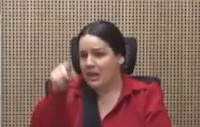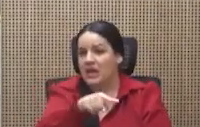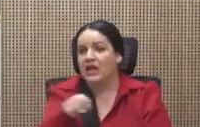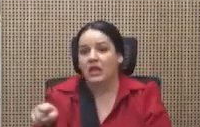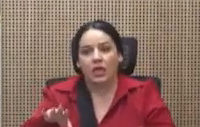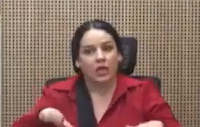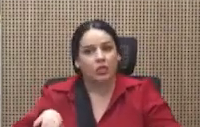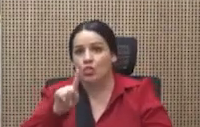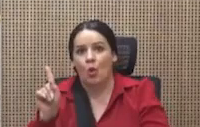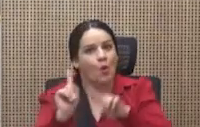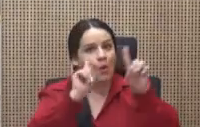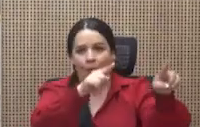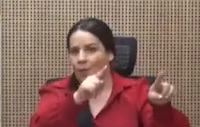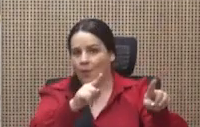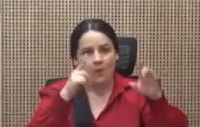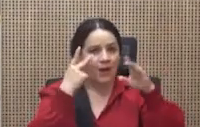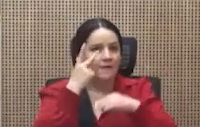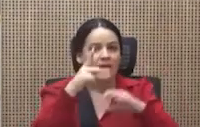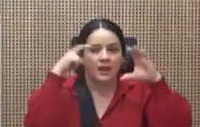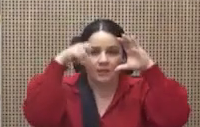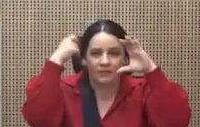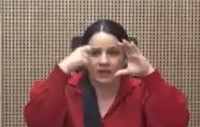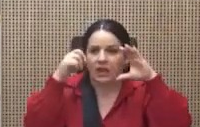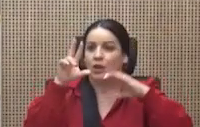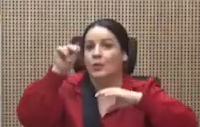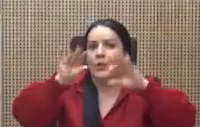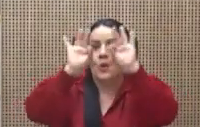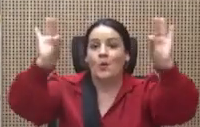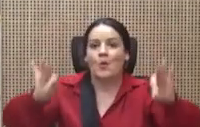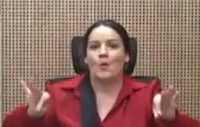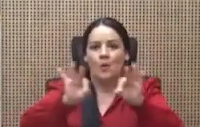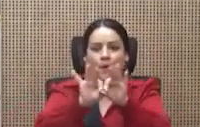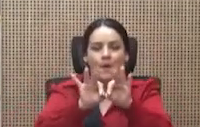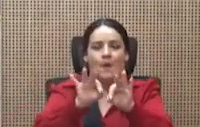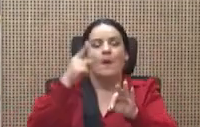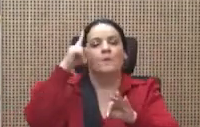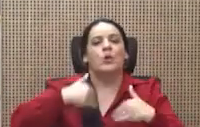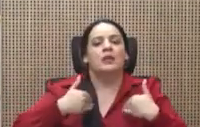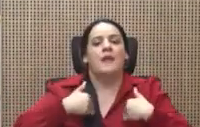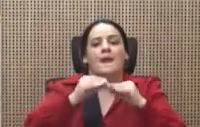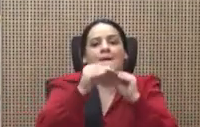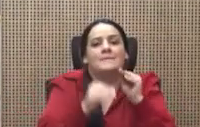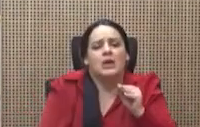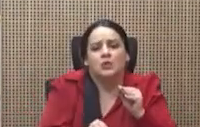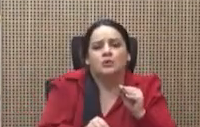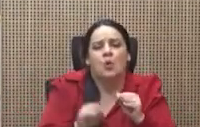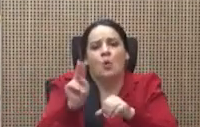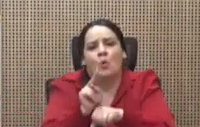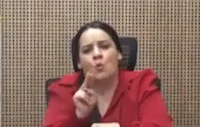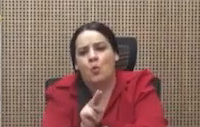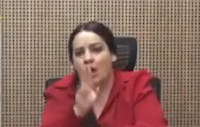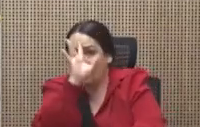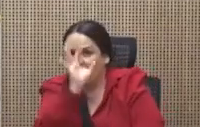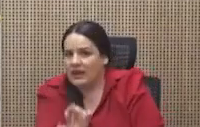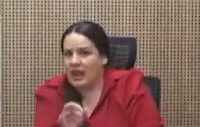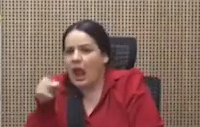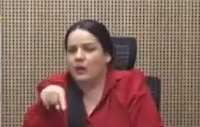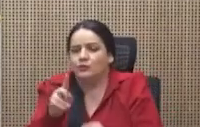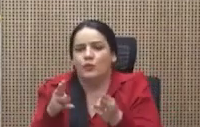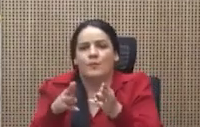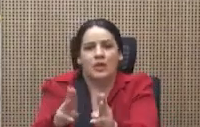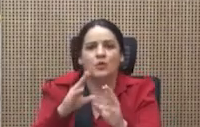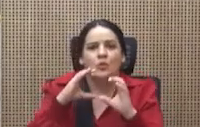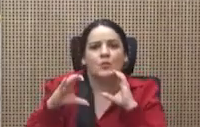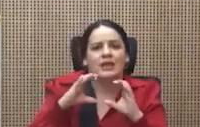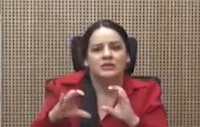a ver el filme para no ser etiquetados pero por dicha cada vez son menos los que consumen y les creen a estos medios perversos en la misma